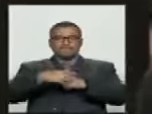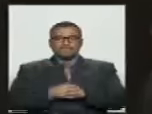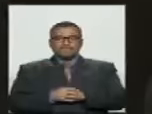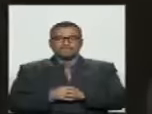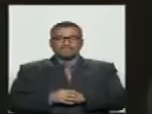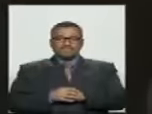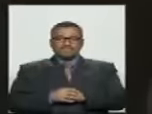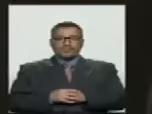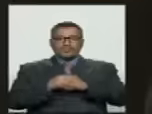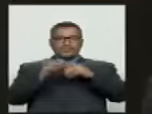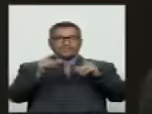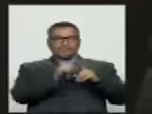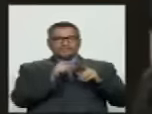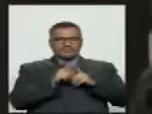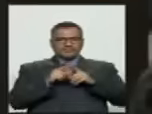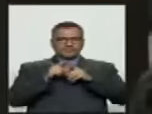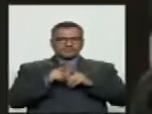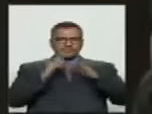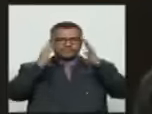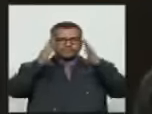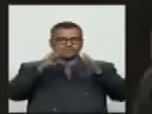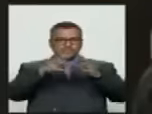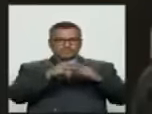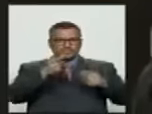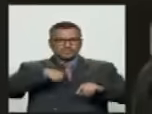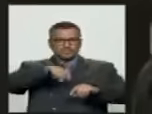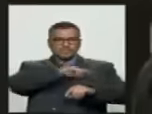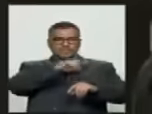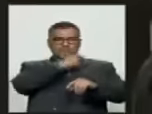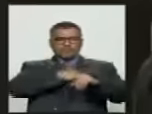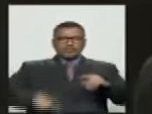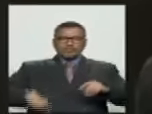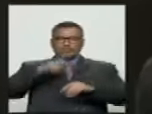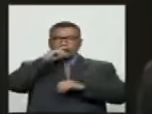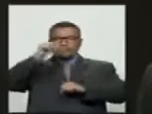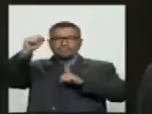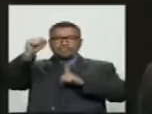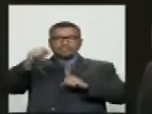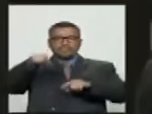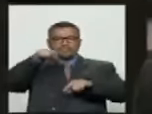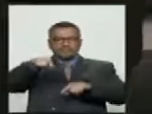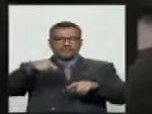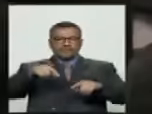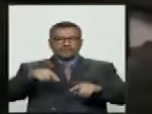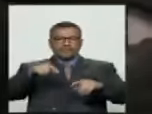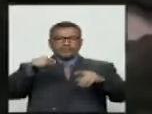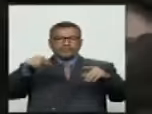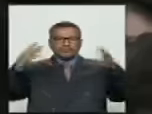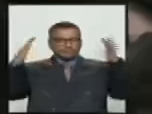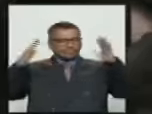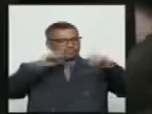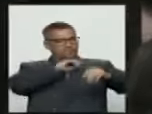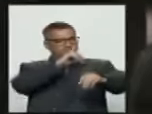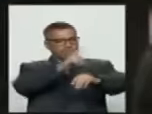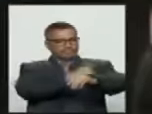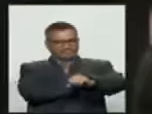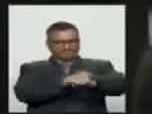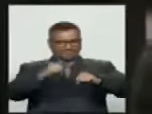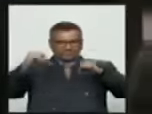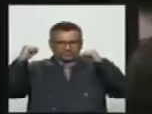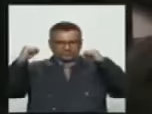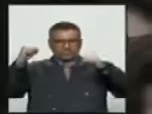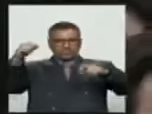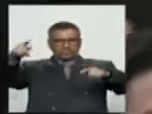las declaraciones en el Consejo de Defensa del Estado venezolano de nuestro presidente Nicolás Maduro, a quien pido aquí un fuerte aplauso, de hecho, por toda